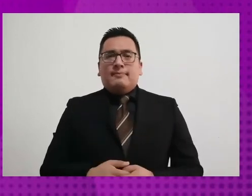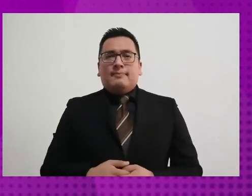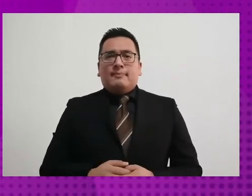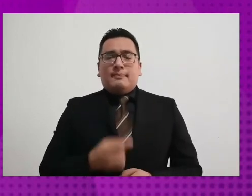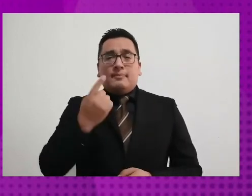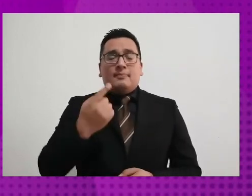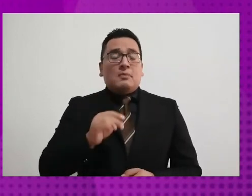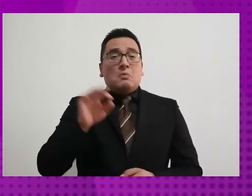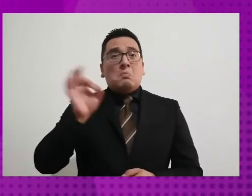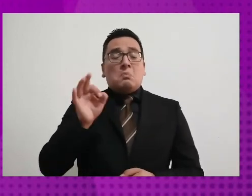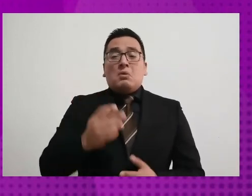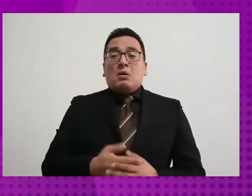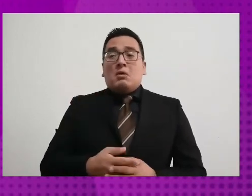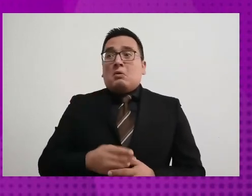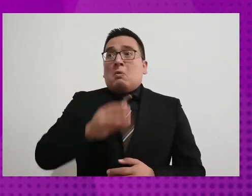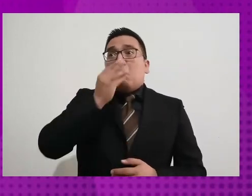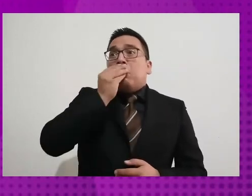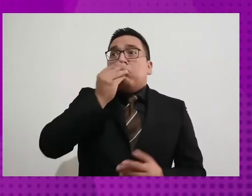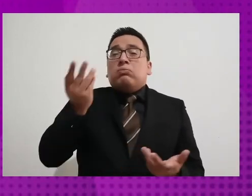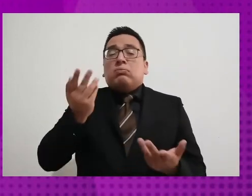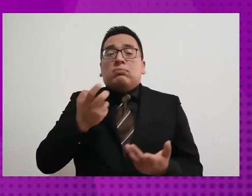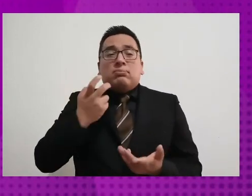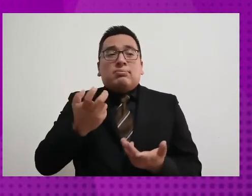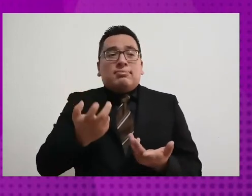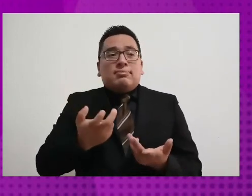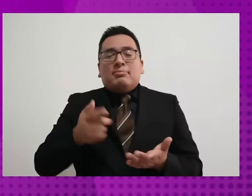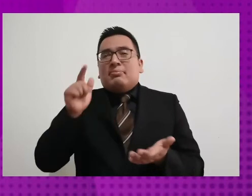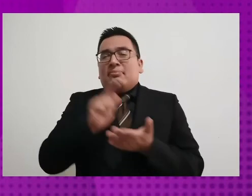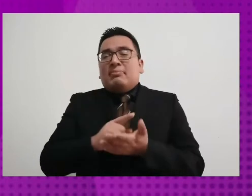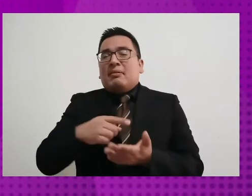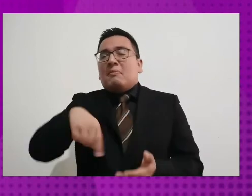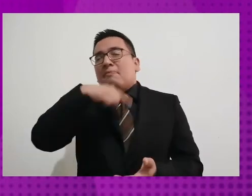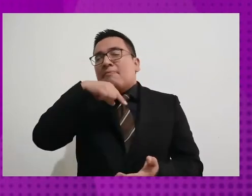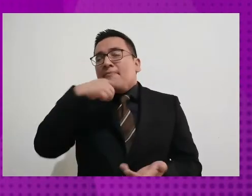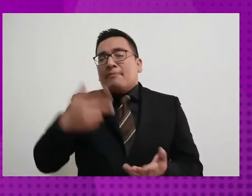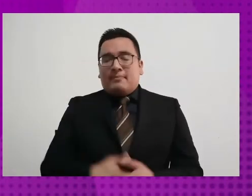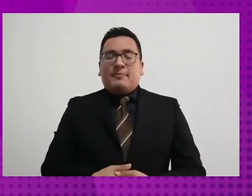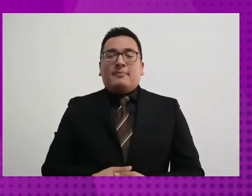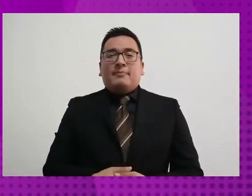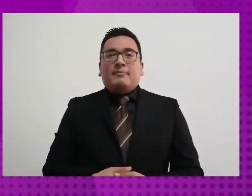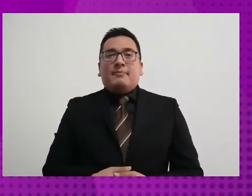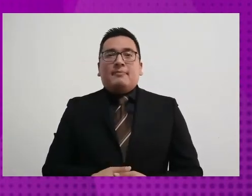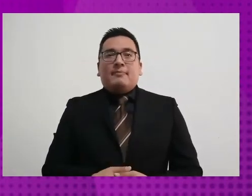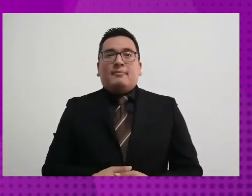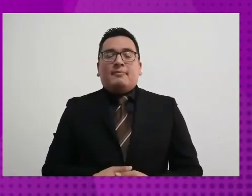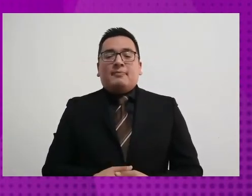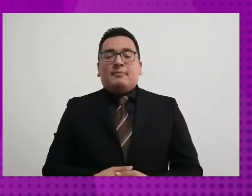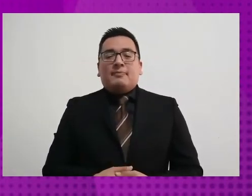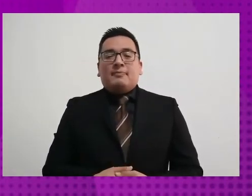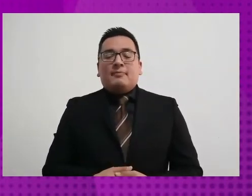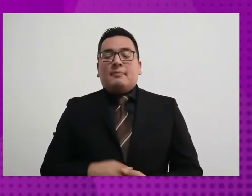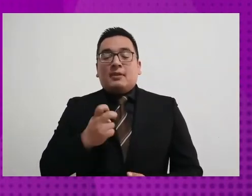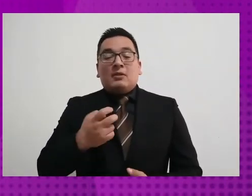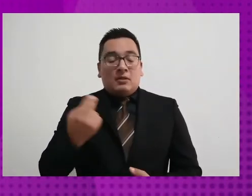manera, digamos, no van a tener el efecto que se desea, que es justamente pues ser